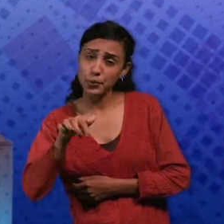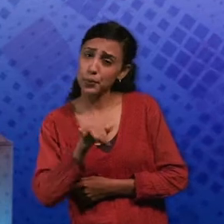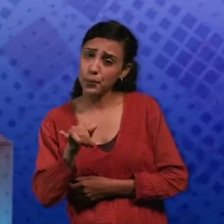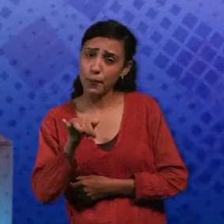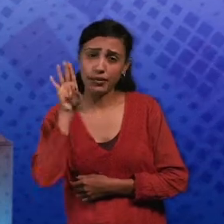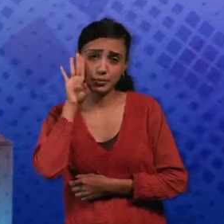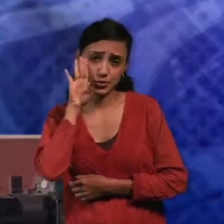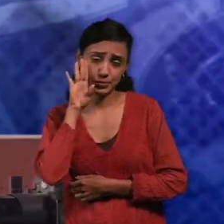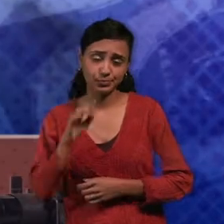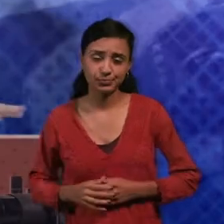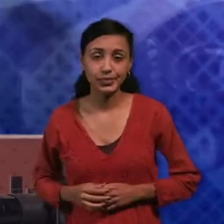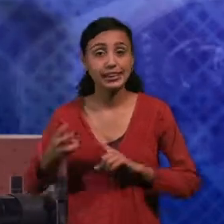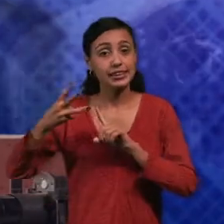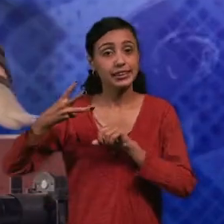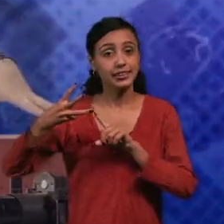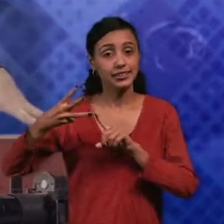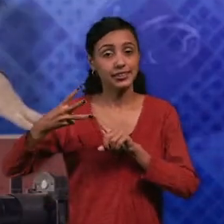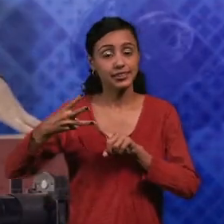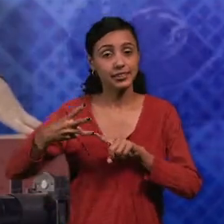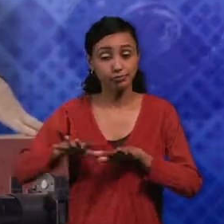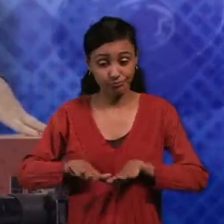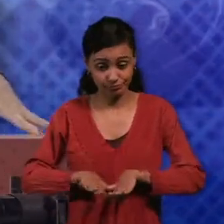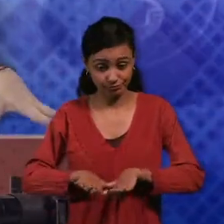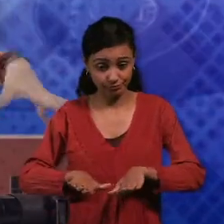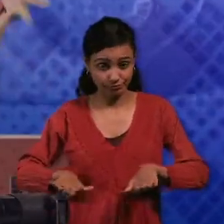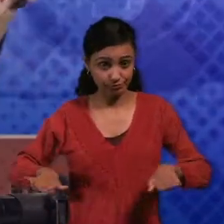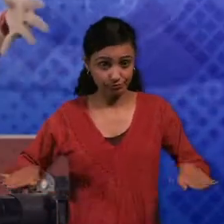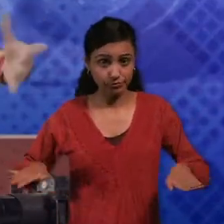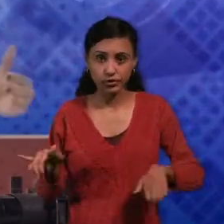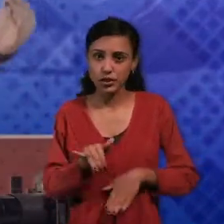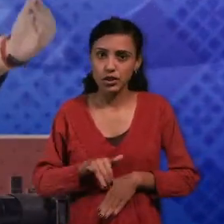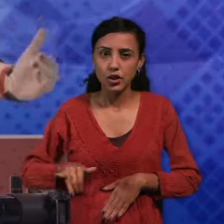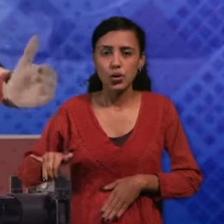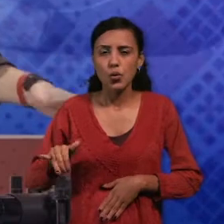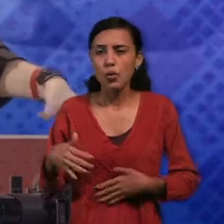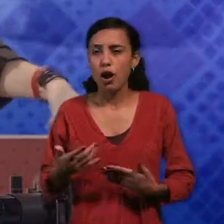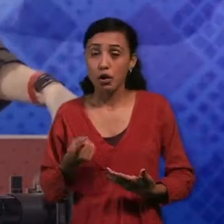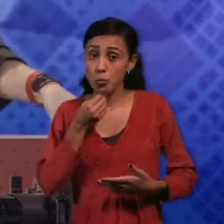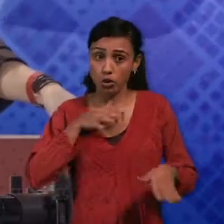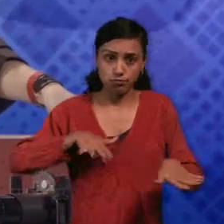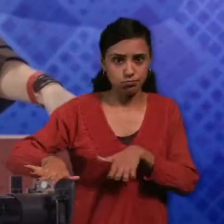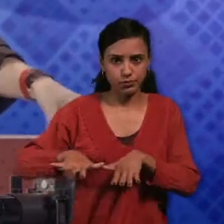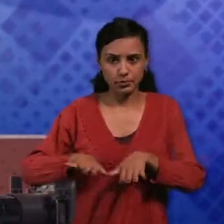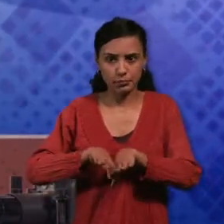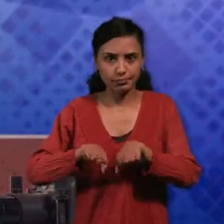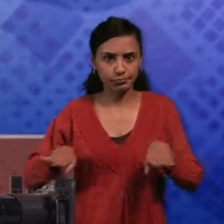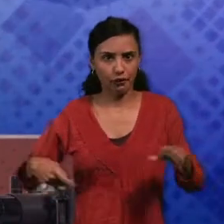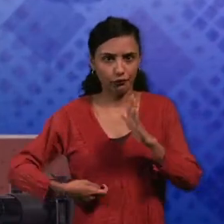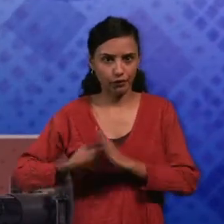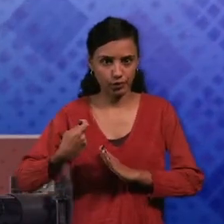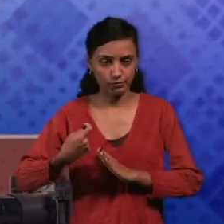estemos haciendo. 3. La superficie sobre la cual estamos animando debe tener inercia. No debe moverse. Una vez que nosotros entremos a